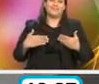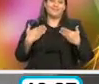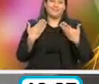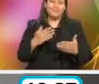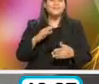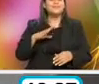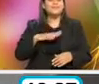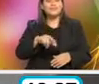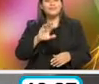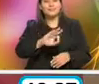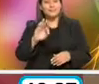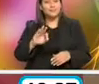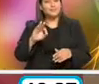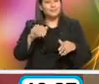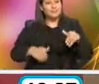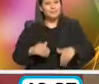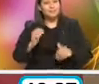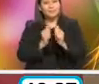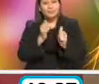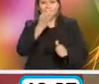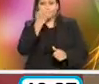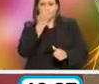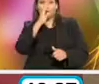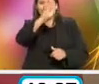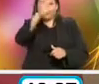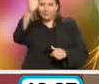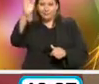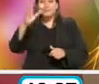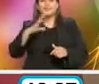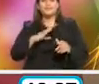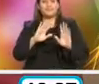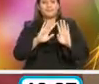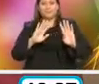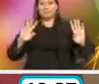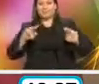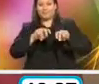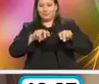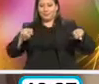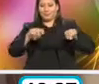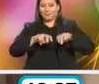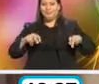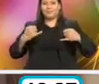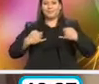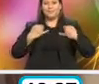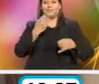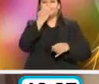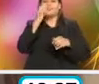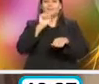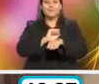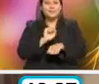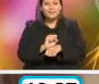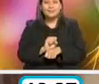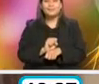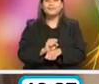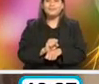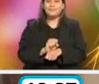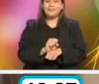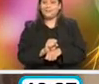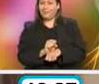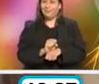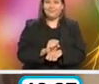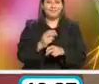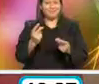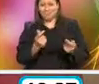una temporada con teatro escolar donde teníamos muchísimos chavos, eran jóvenes, de adolescentes de secundaria. Entonces ahí agarró